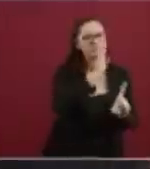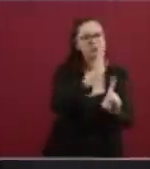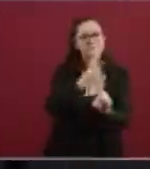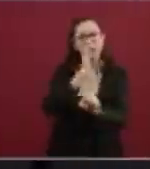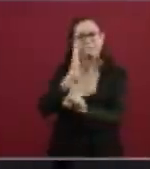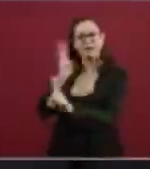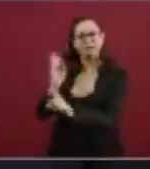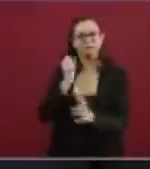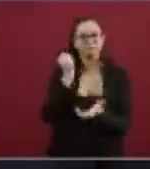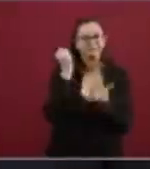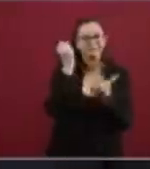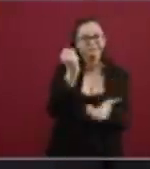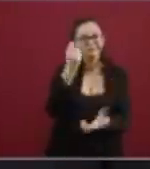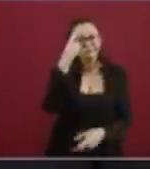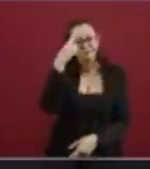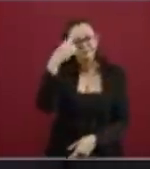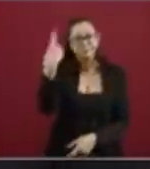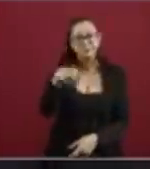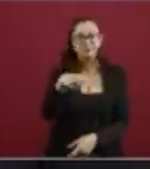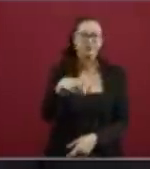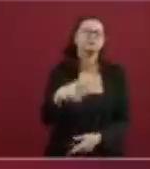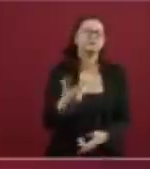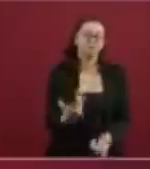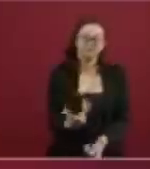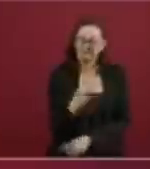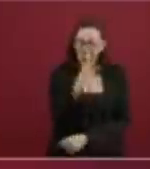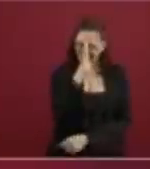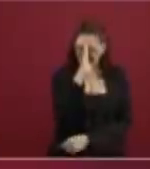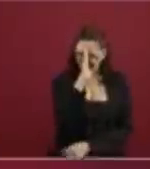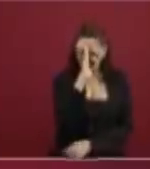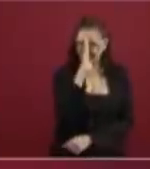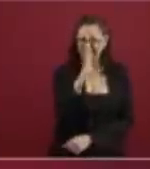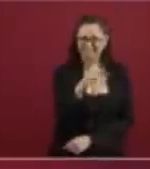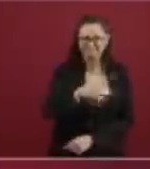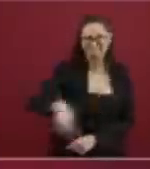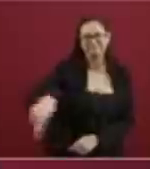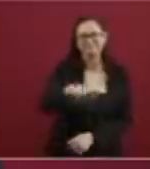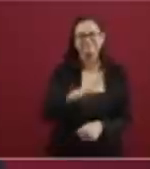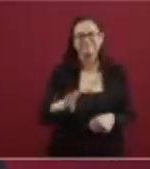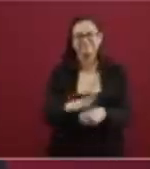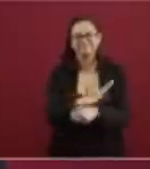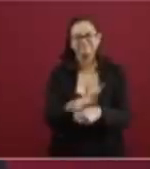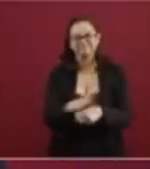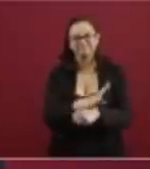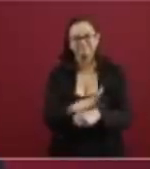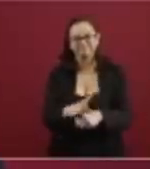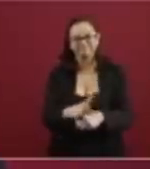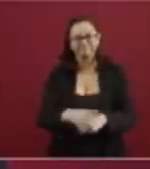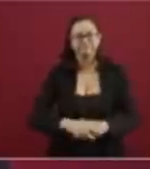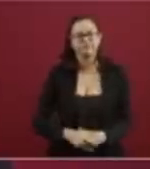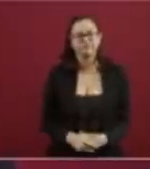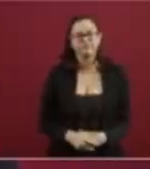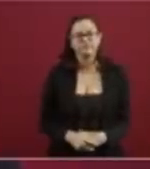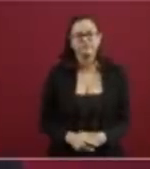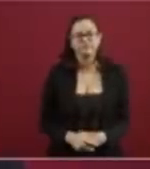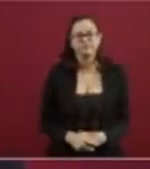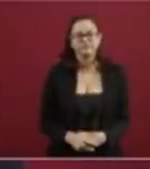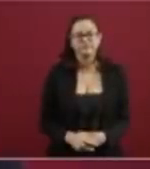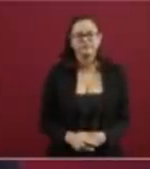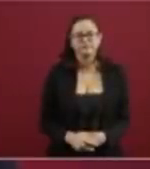lleguen los apoyos de manera directa a los beneficiarios. Eso es lo que puedo